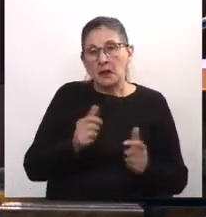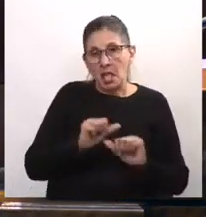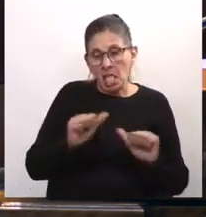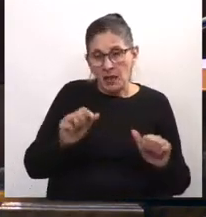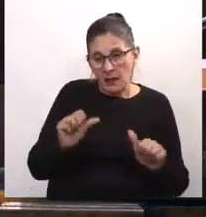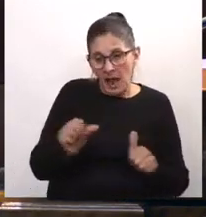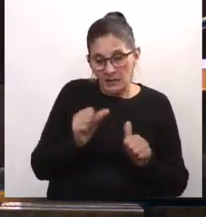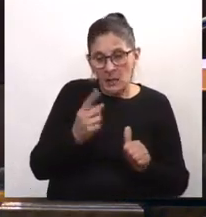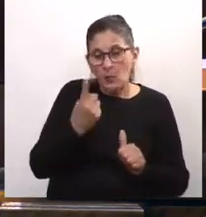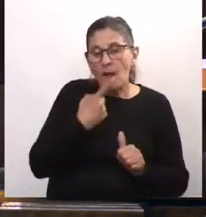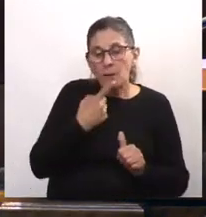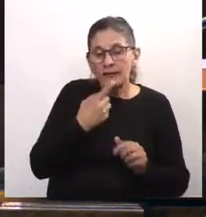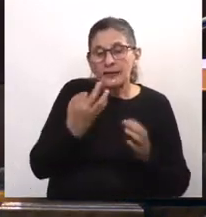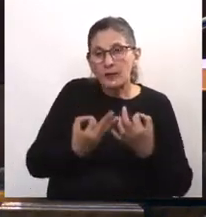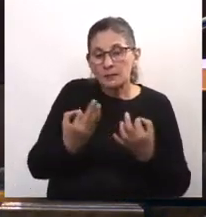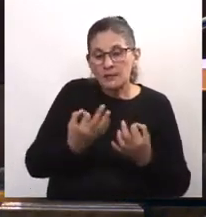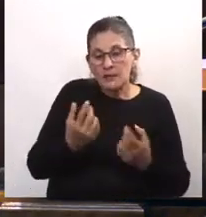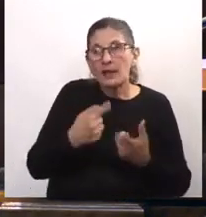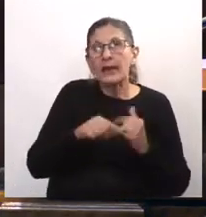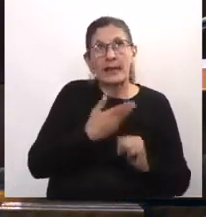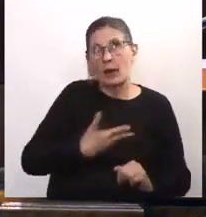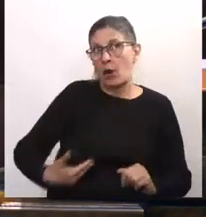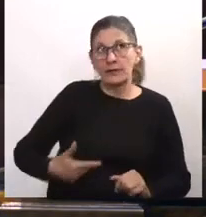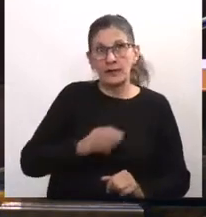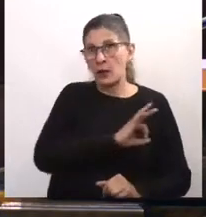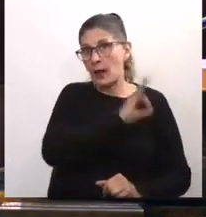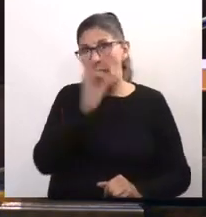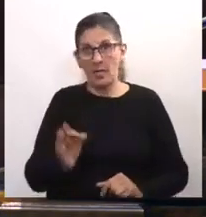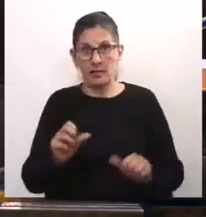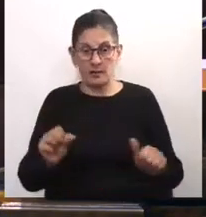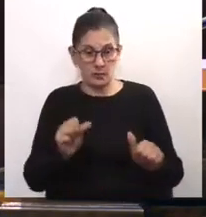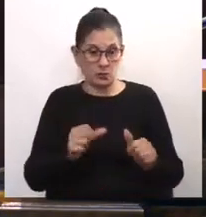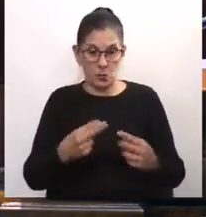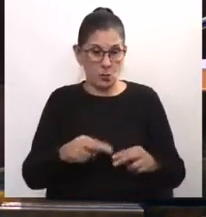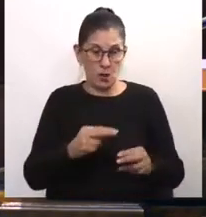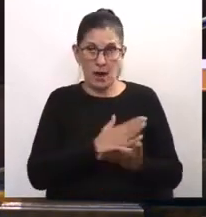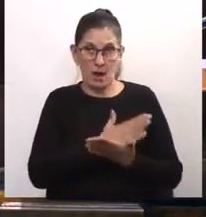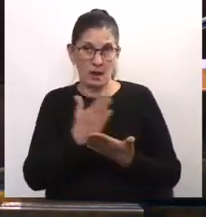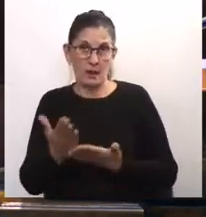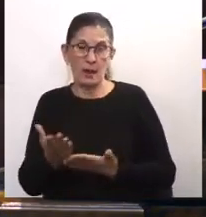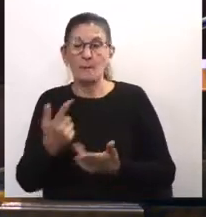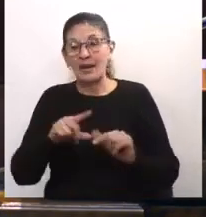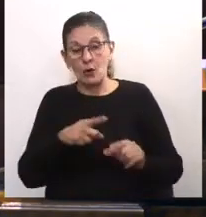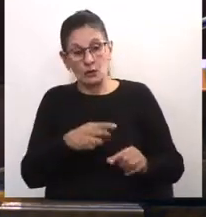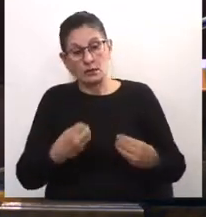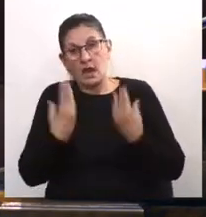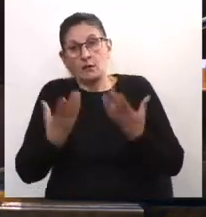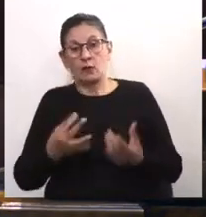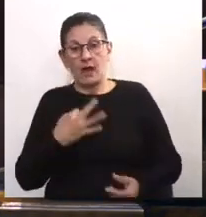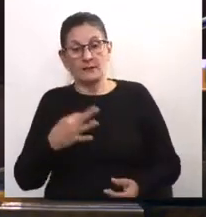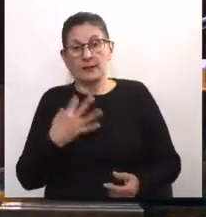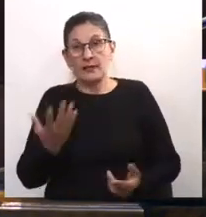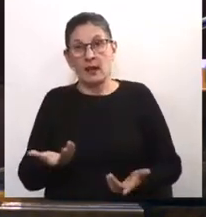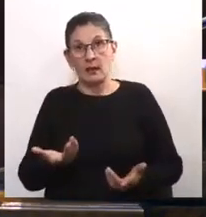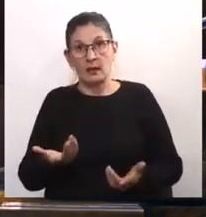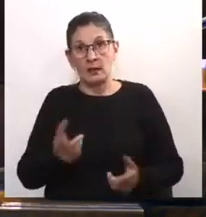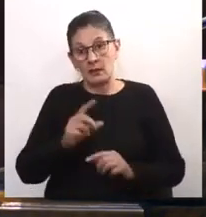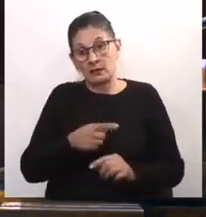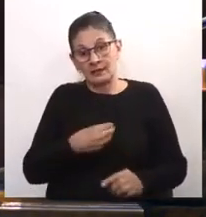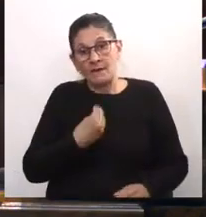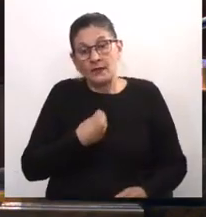hacer una política especial para eso que ningún gobierno la hizo. Pero por lo menos se le salvó la vida. Y mientras una persona